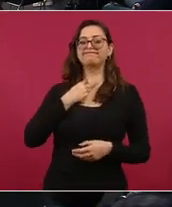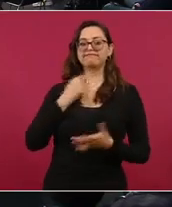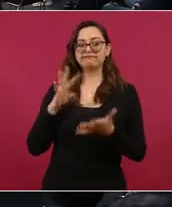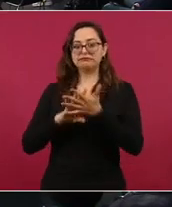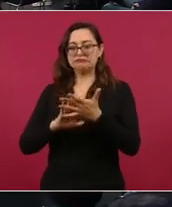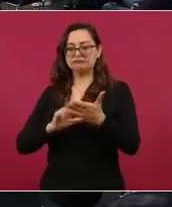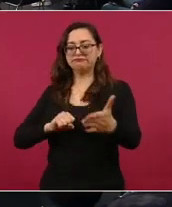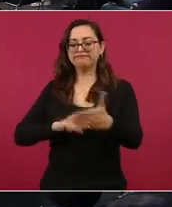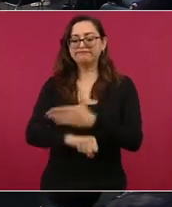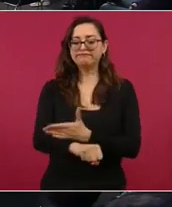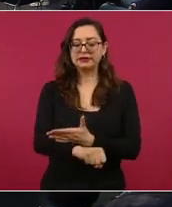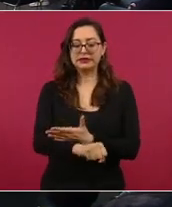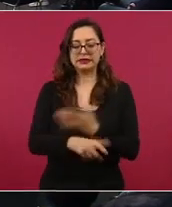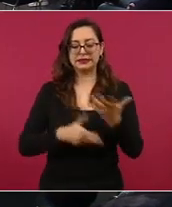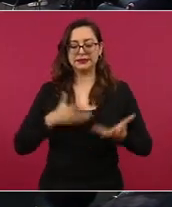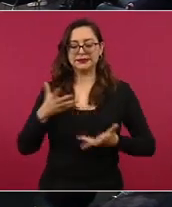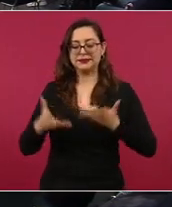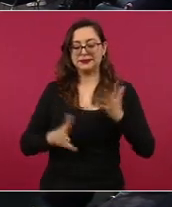que